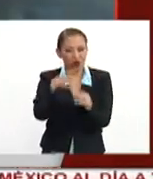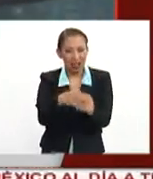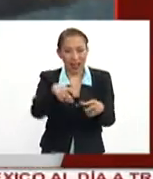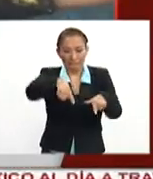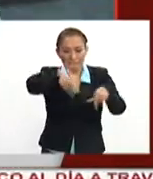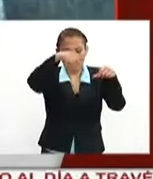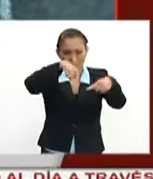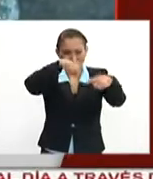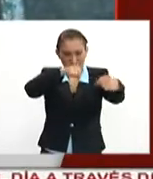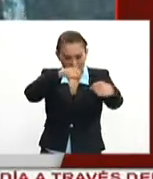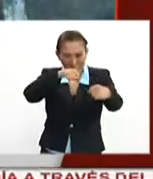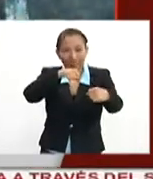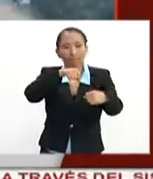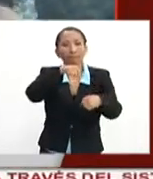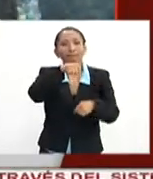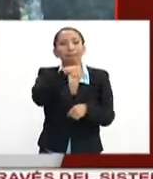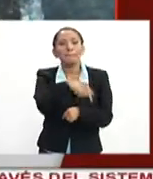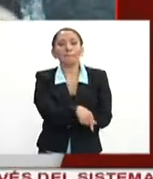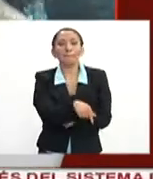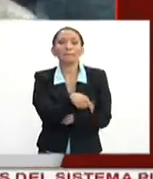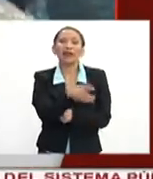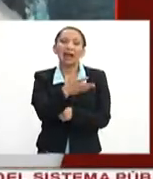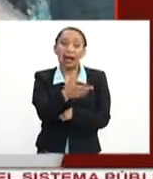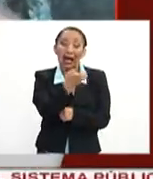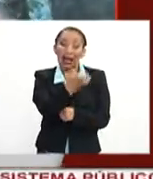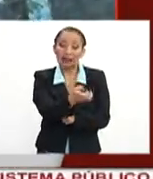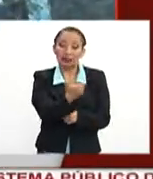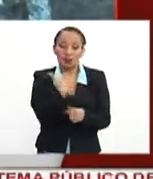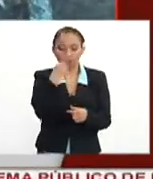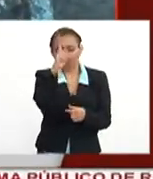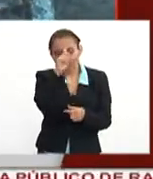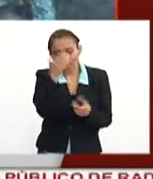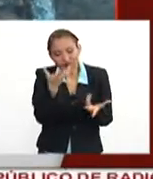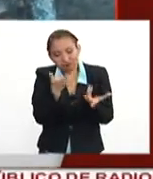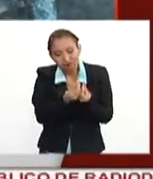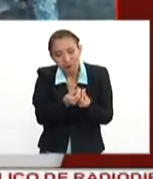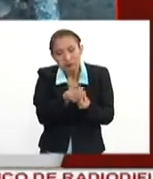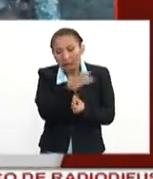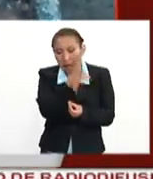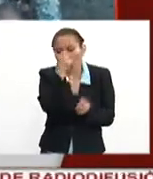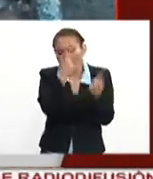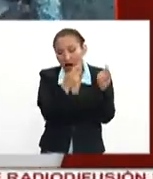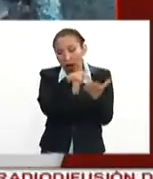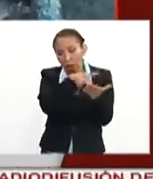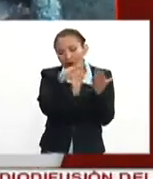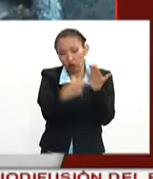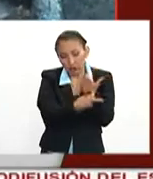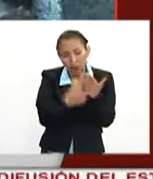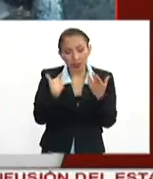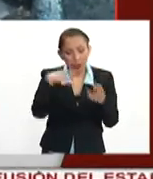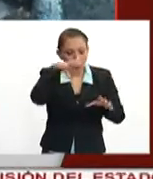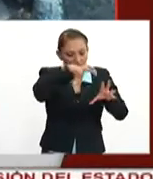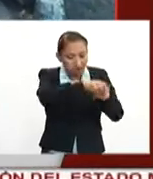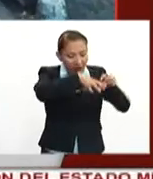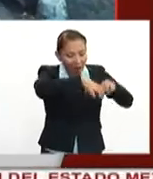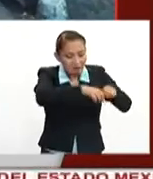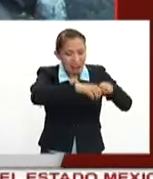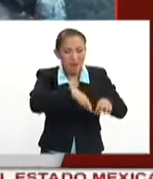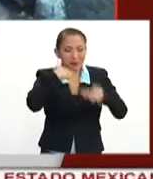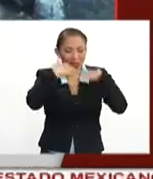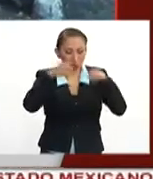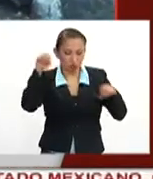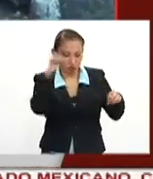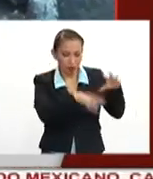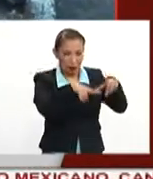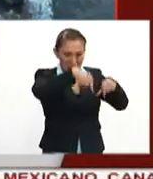manera adecuada. Entonces, con ellos hemos hecho pues ya algunos proyectos de compostaje